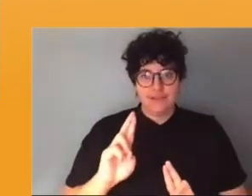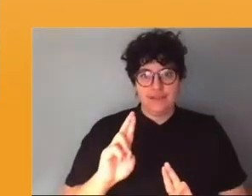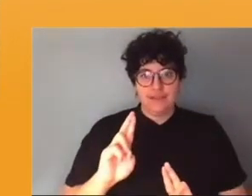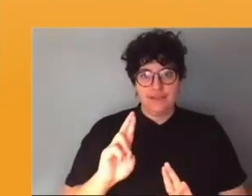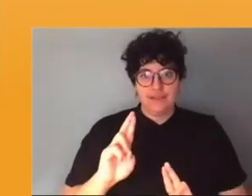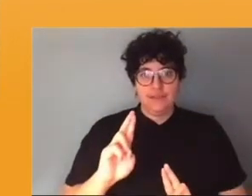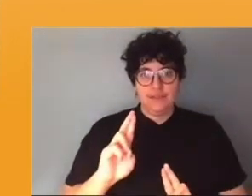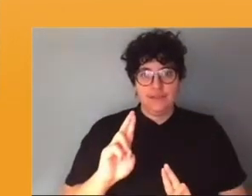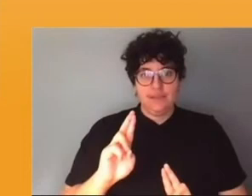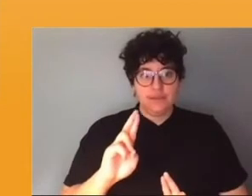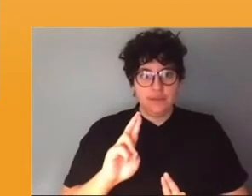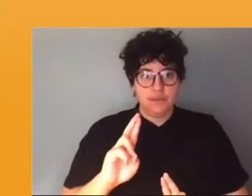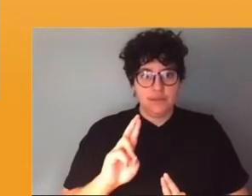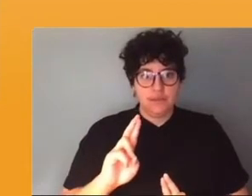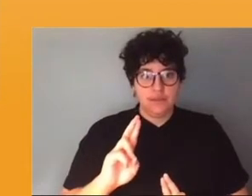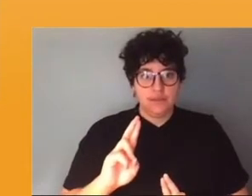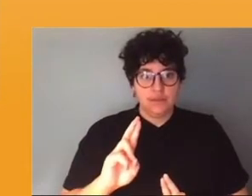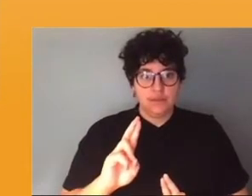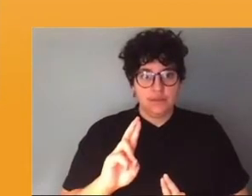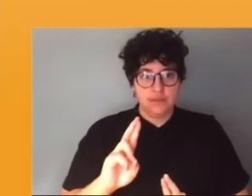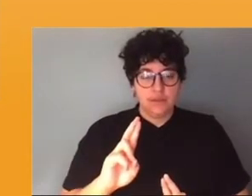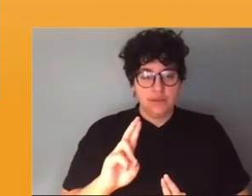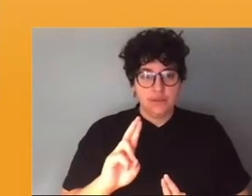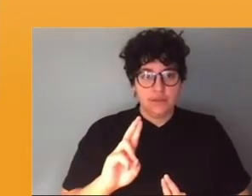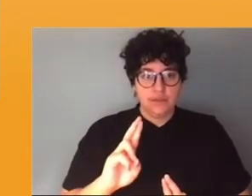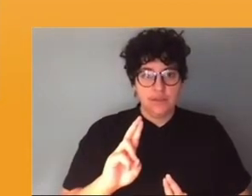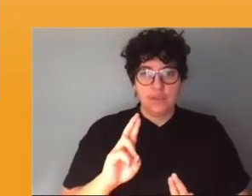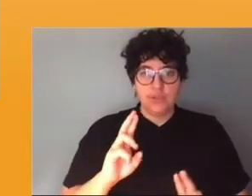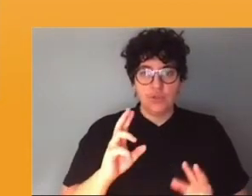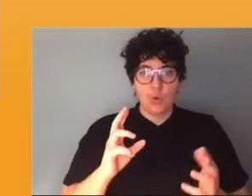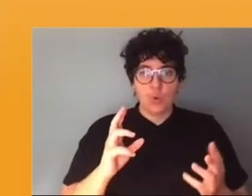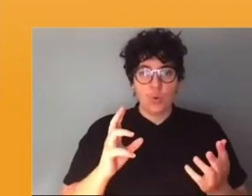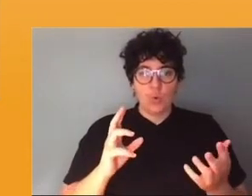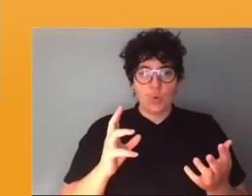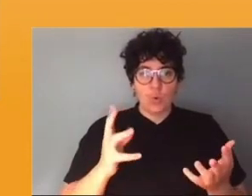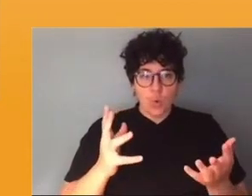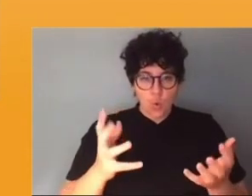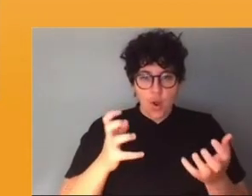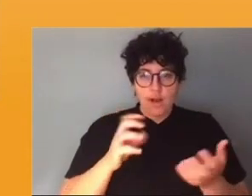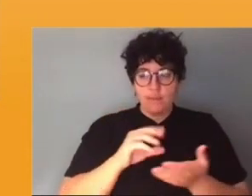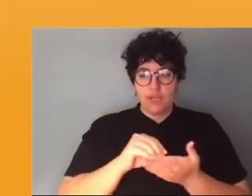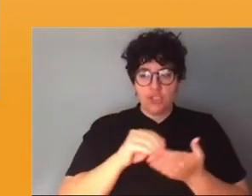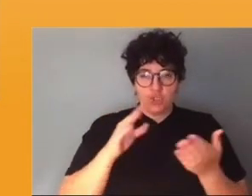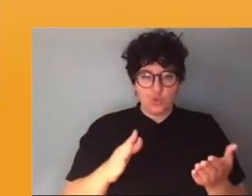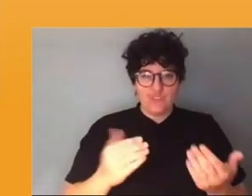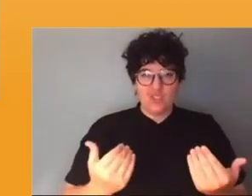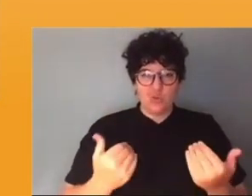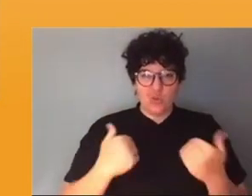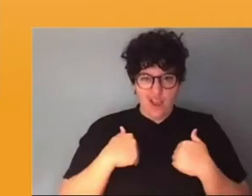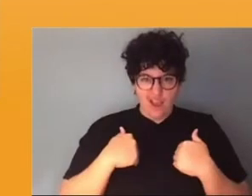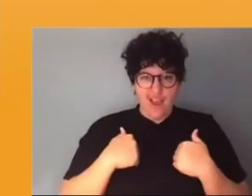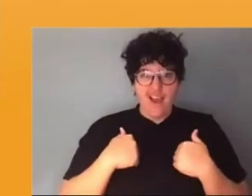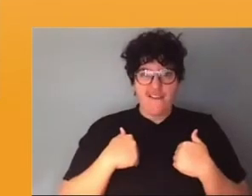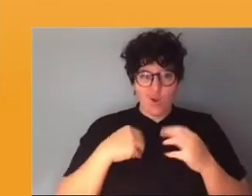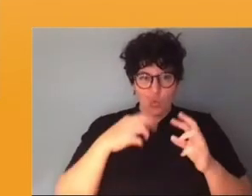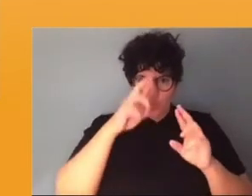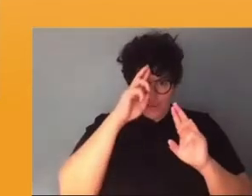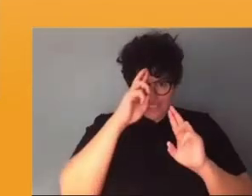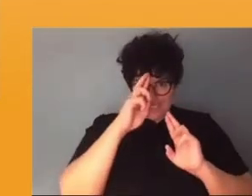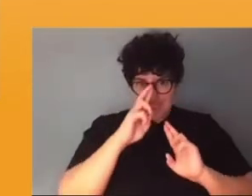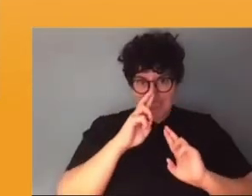el respeto que quieres que tus estudiantes le tengan a la comunidad,